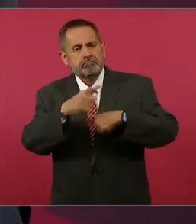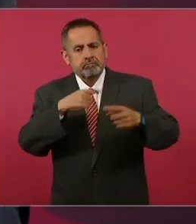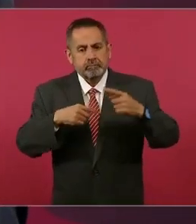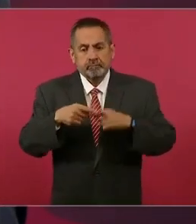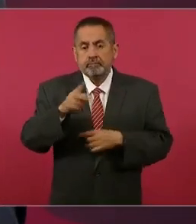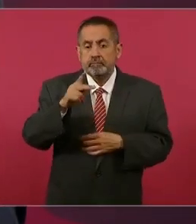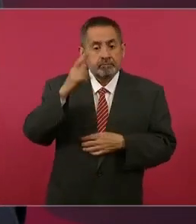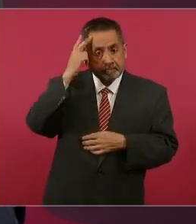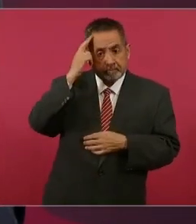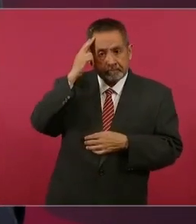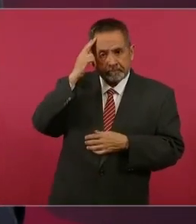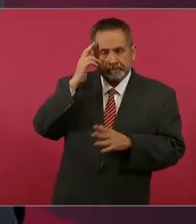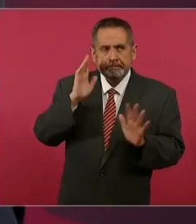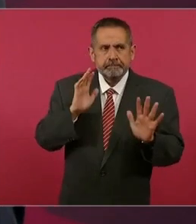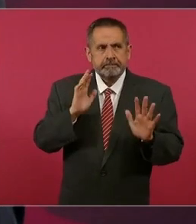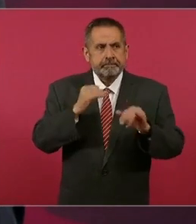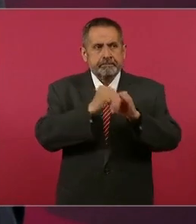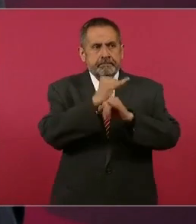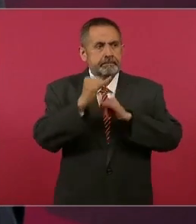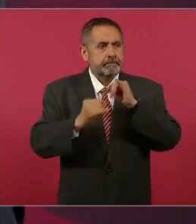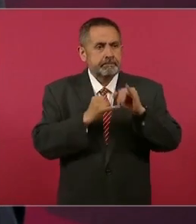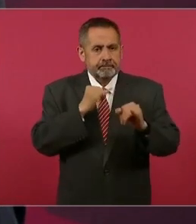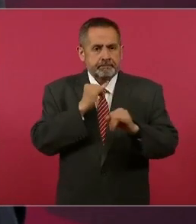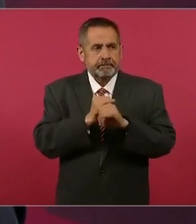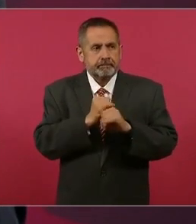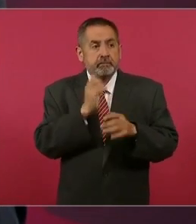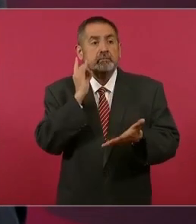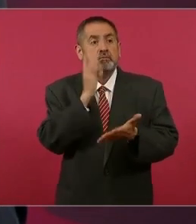diversificar las relaciones internacionales.